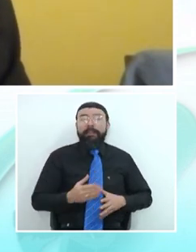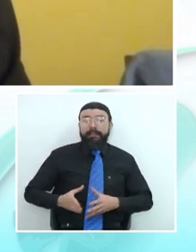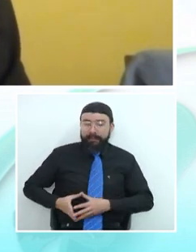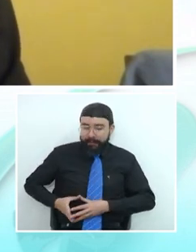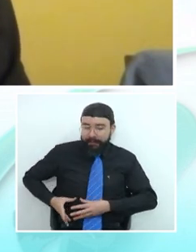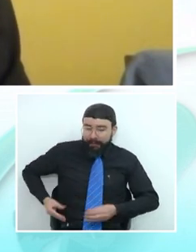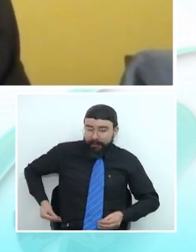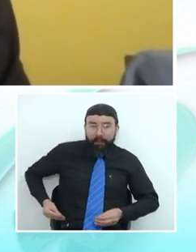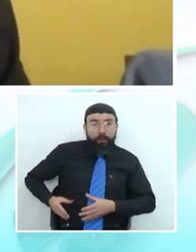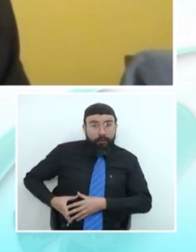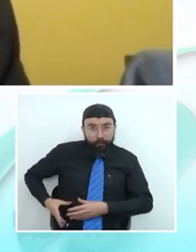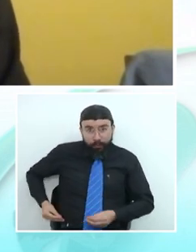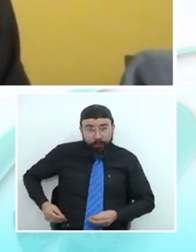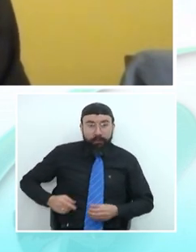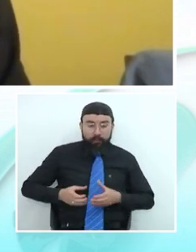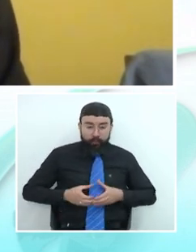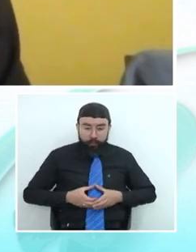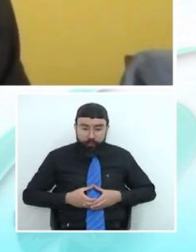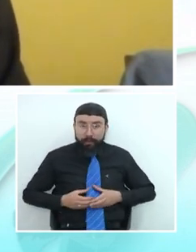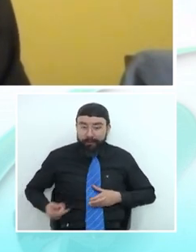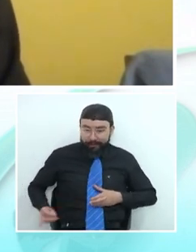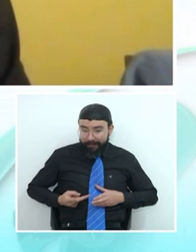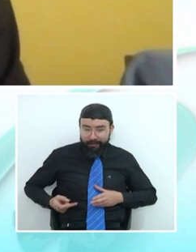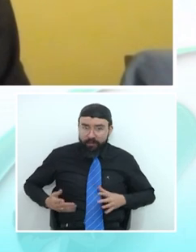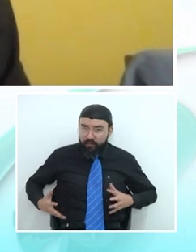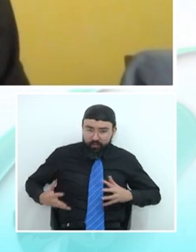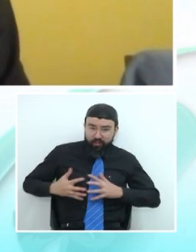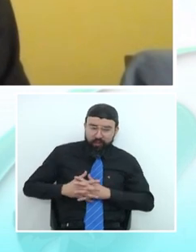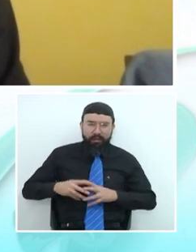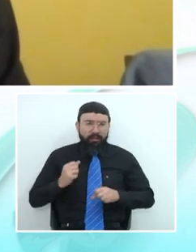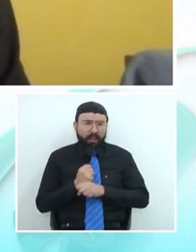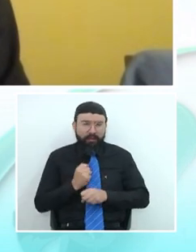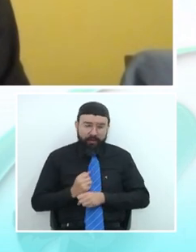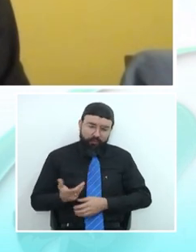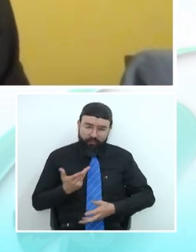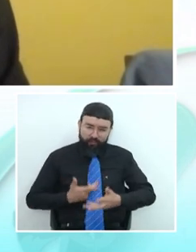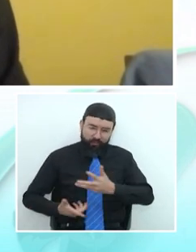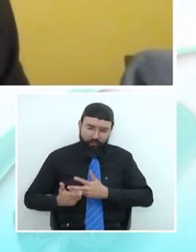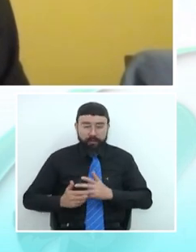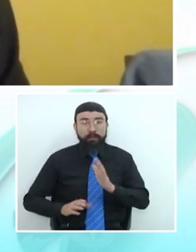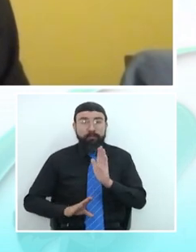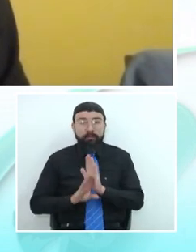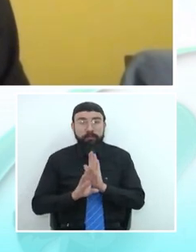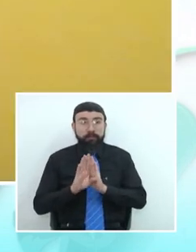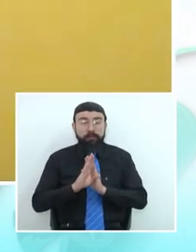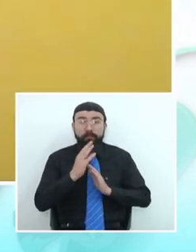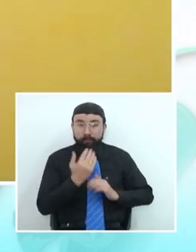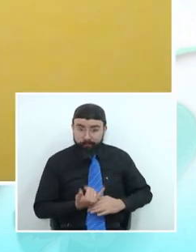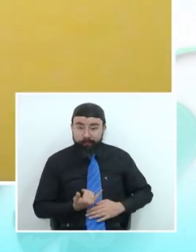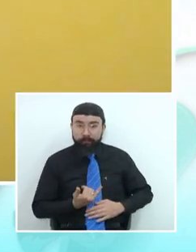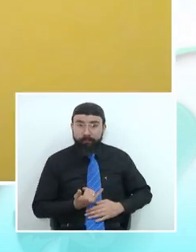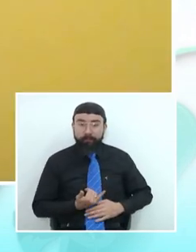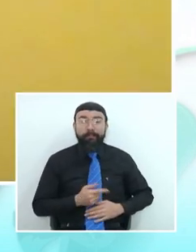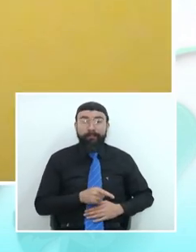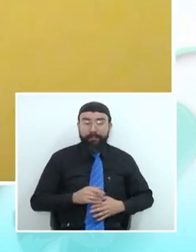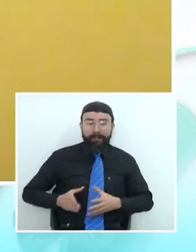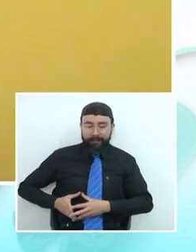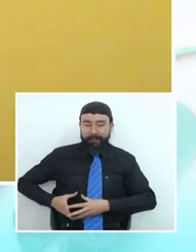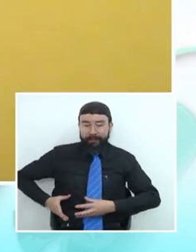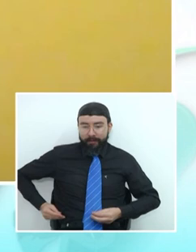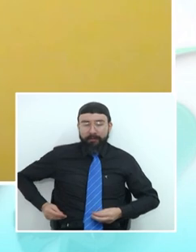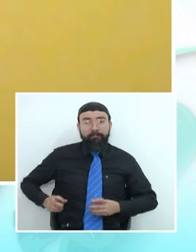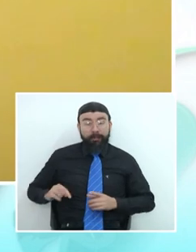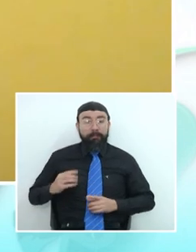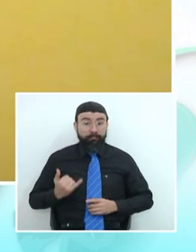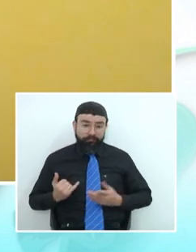el páncreas son socios trabajando para que funcione perfectamente tanto el hígado como el